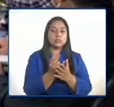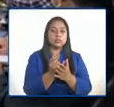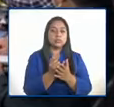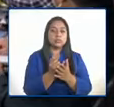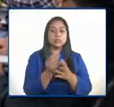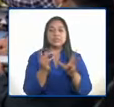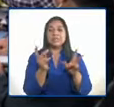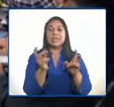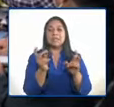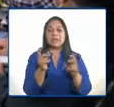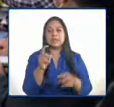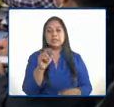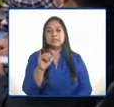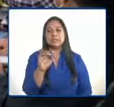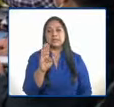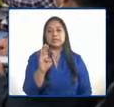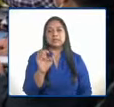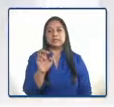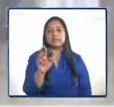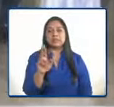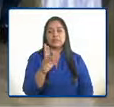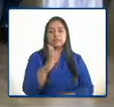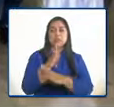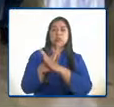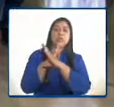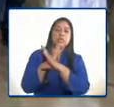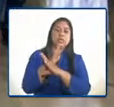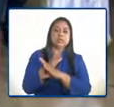la ciberseguridad y la ciberprotección.